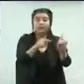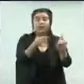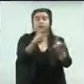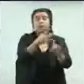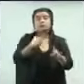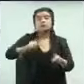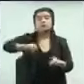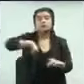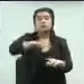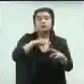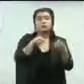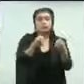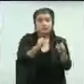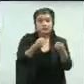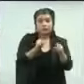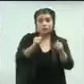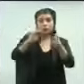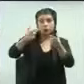estamos haciendo